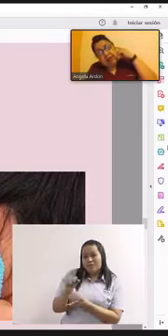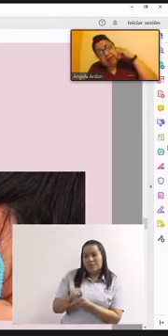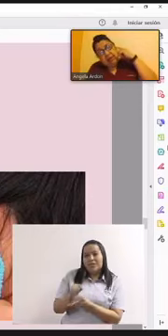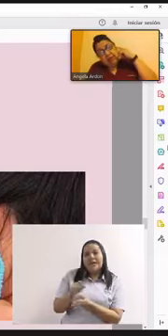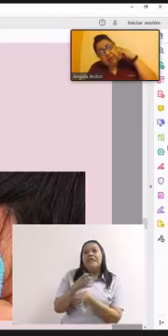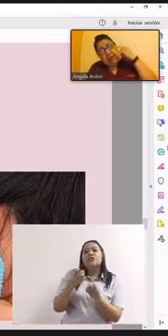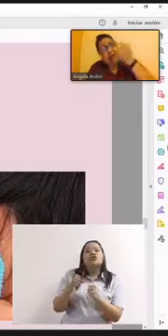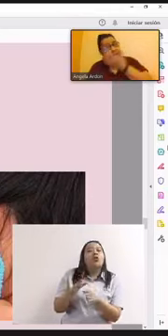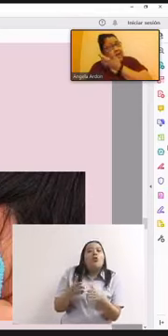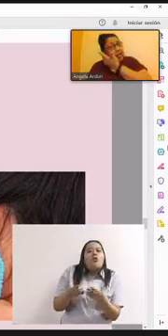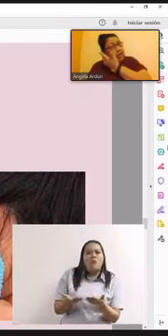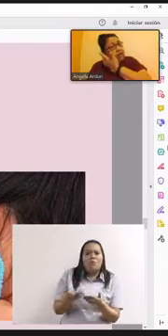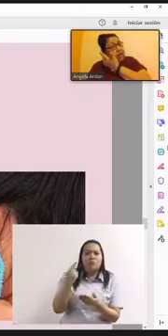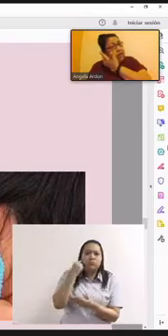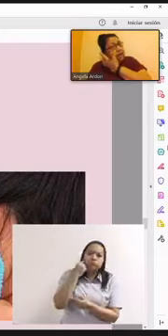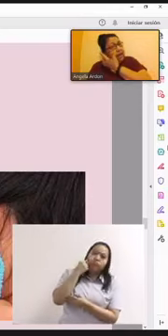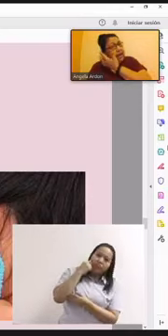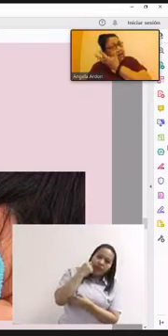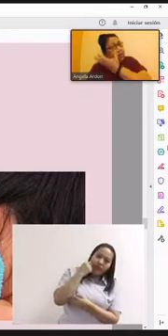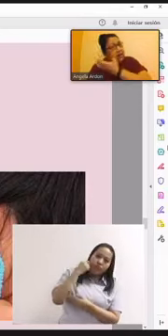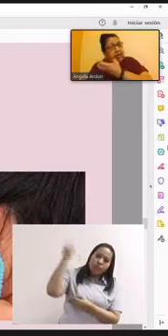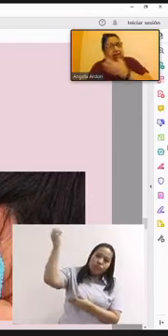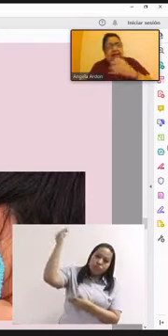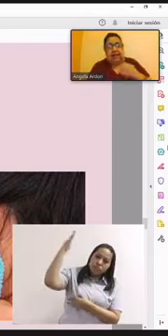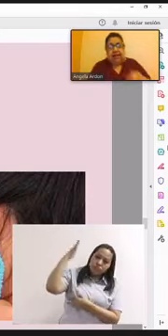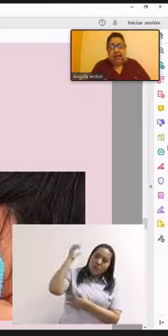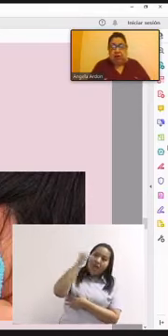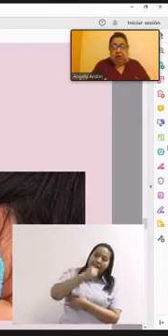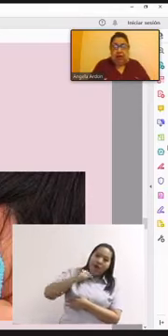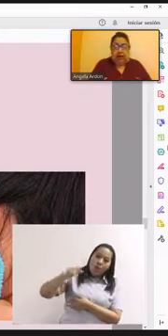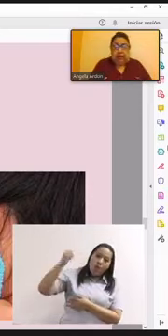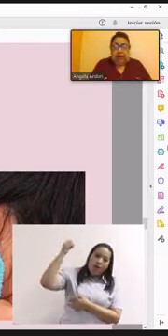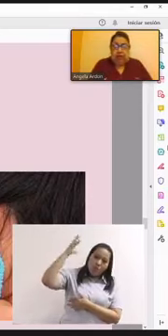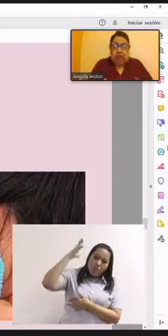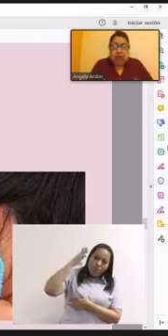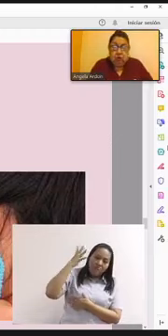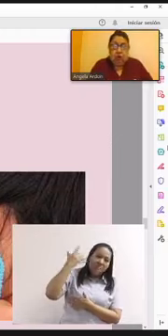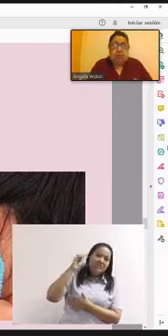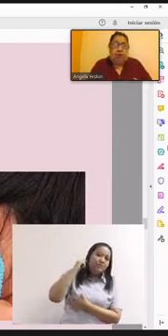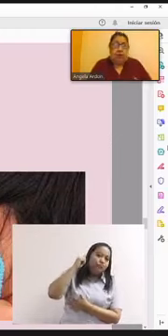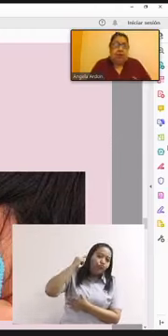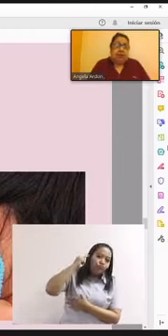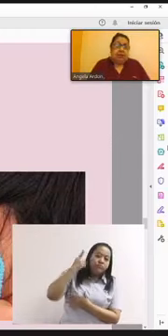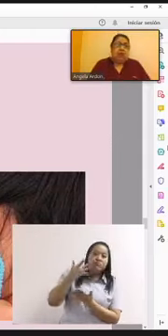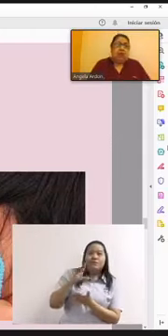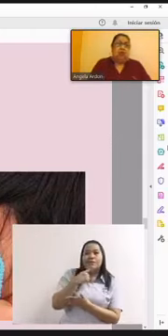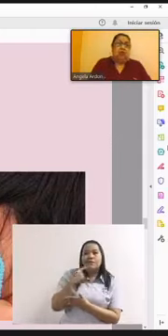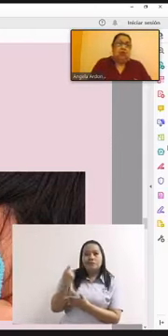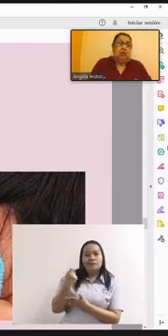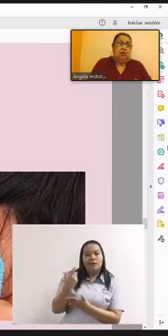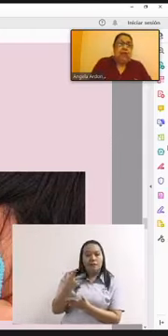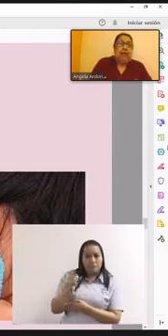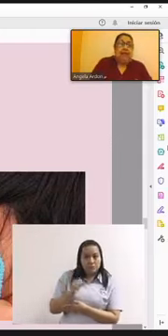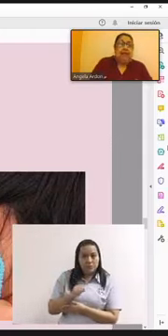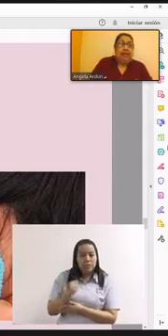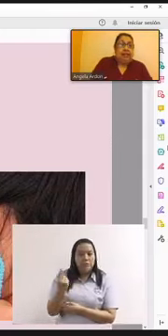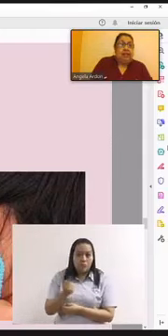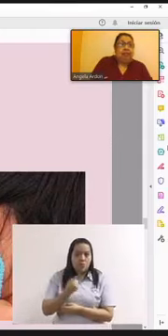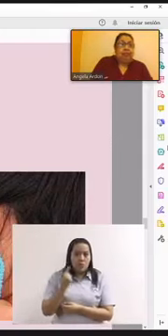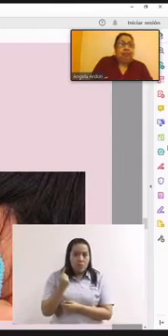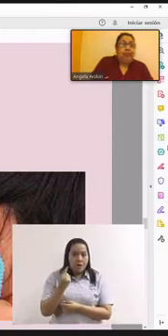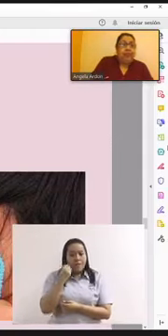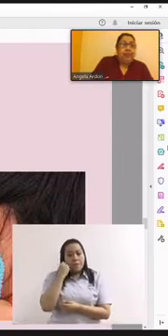lado y de ahí entonces secarlo y te va a salir el agua. Eso es muy importante para todos nosotros. La